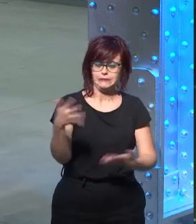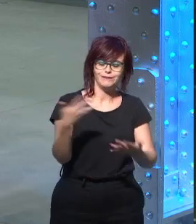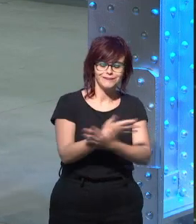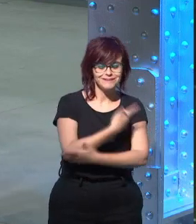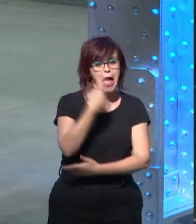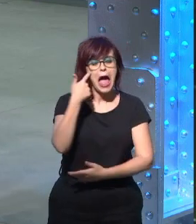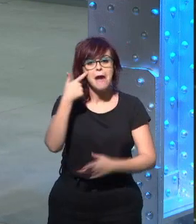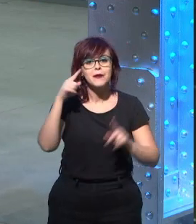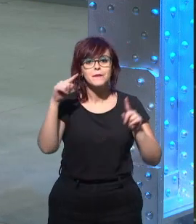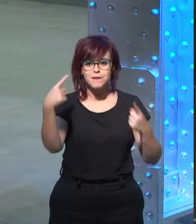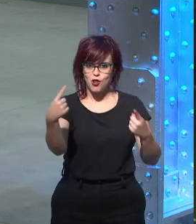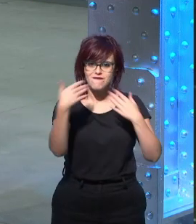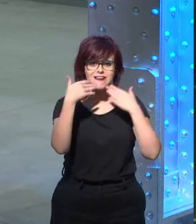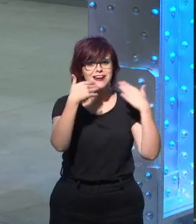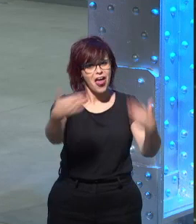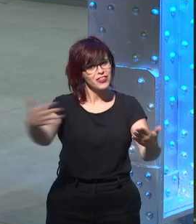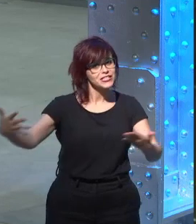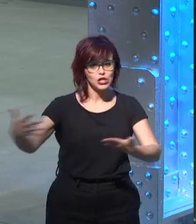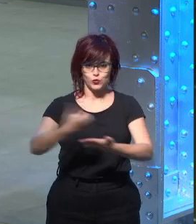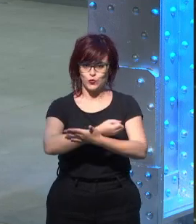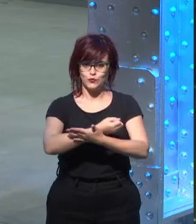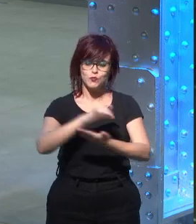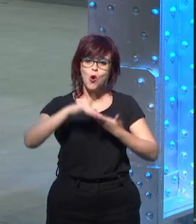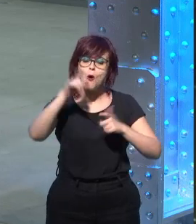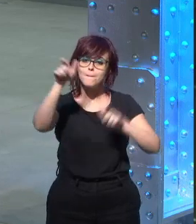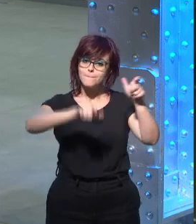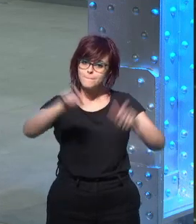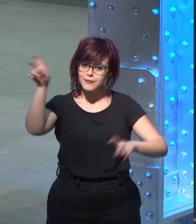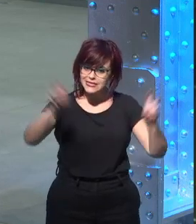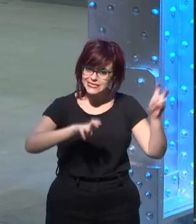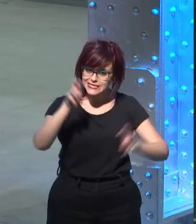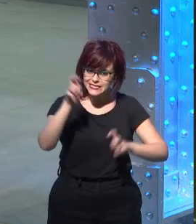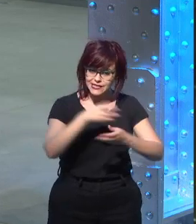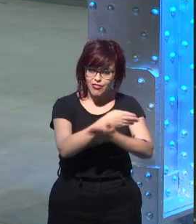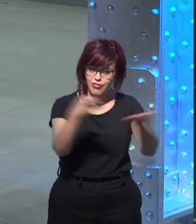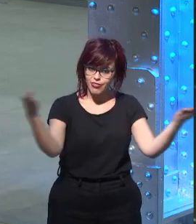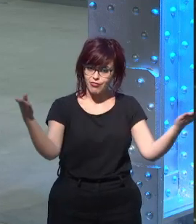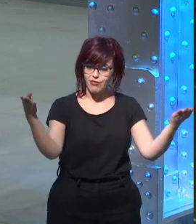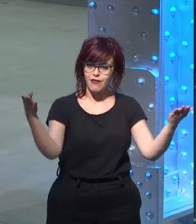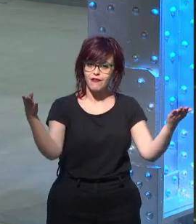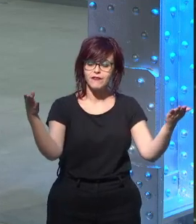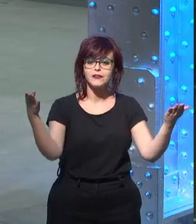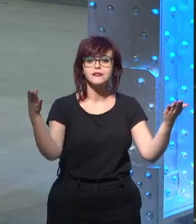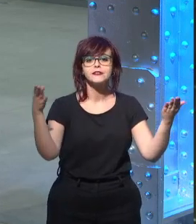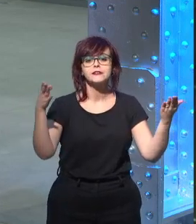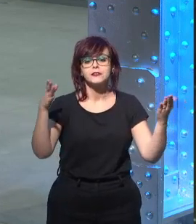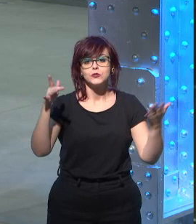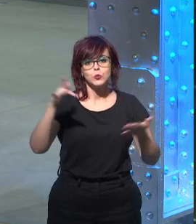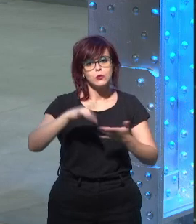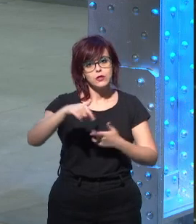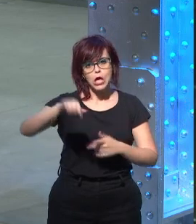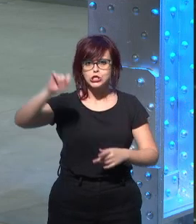Muy bien. Lo primero, muchas gracias a todos por vuestra presencia o por su presencia en un